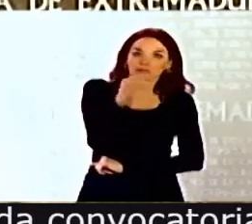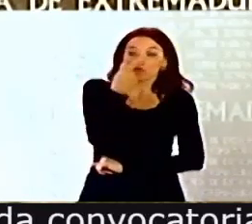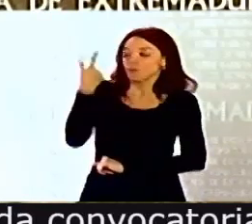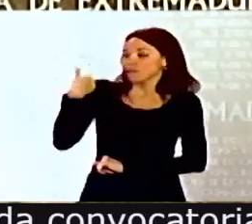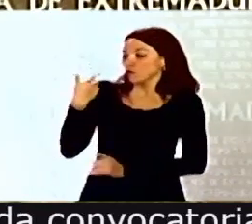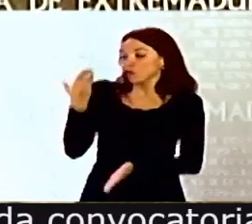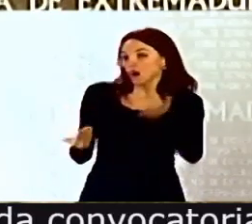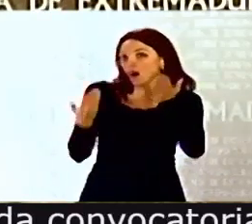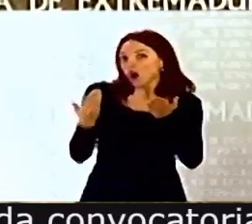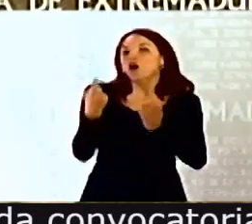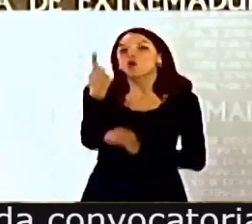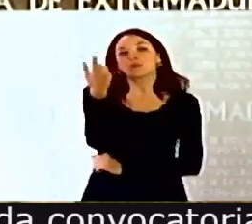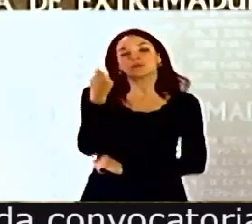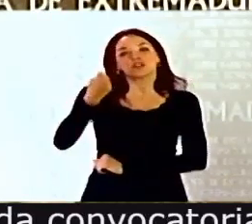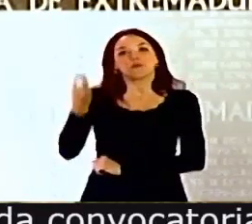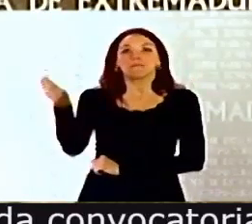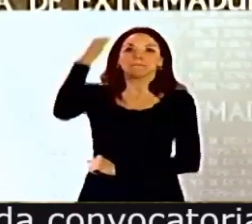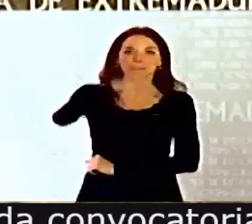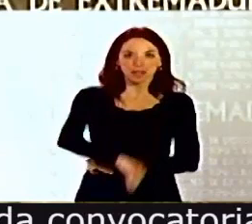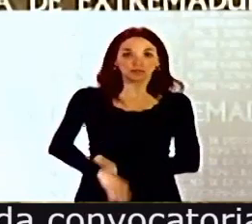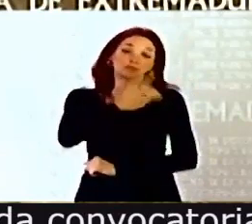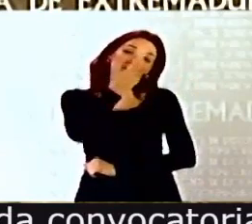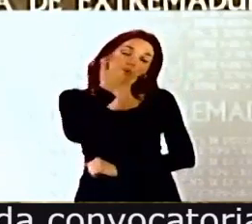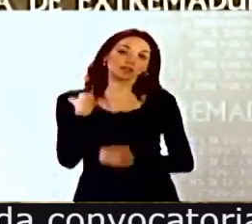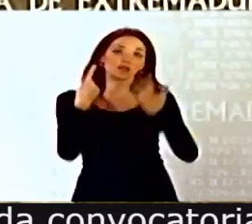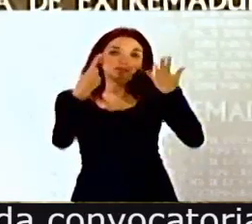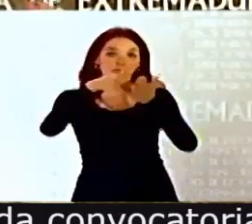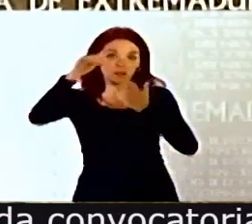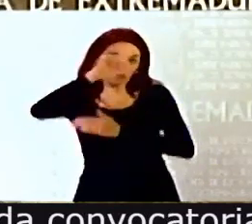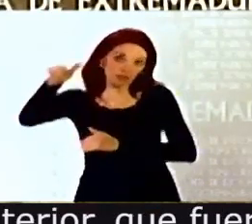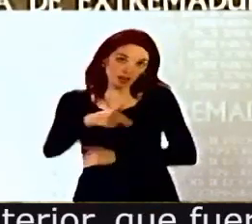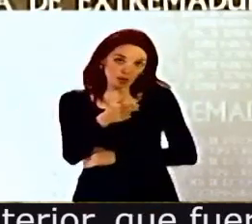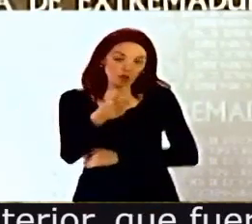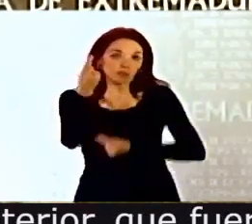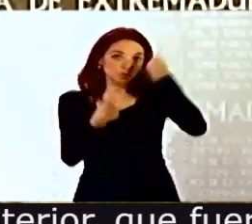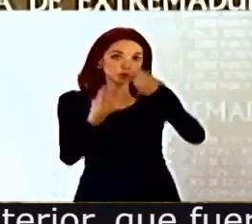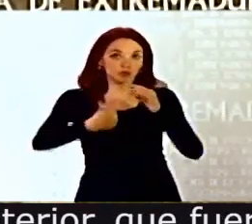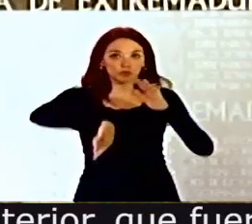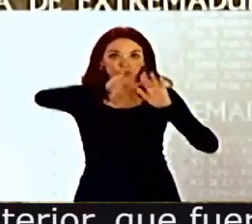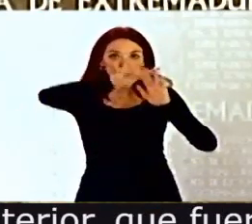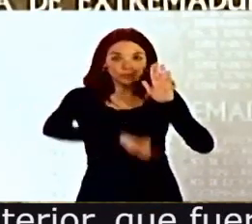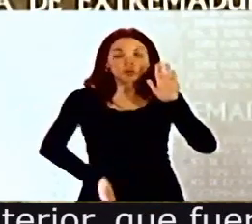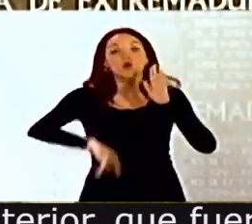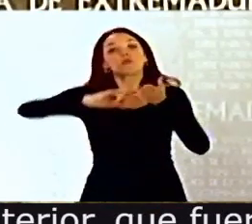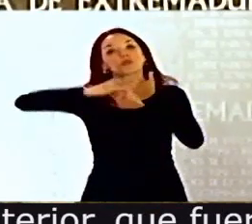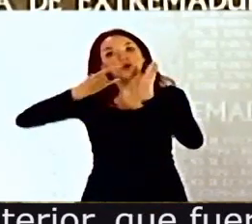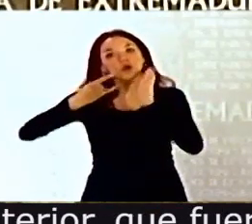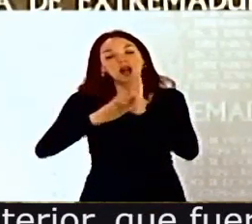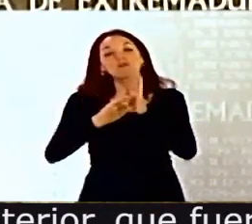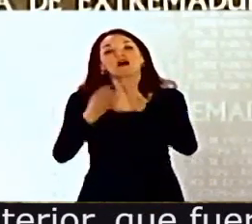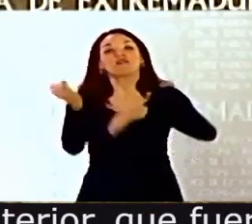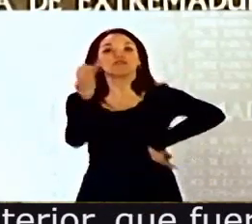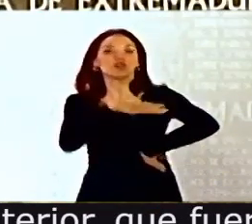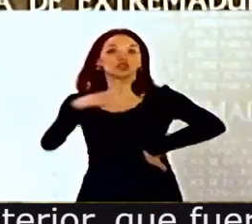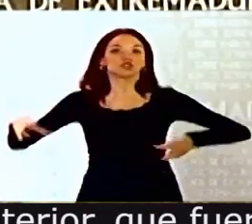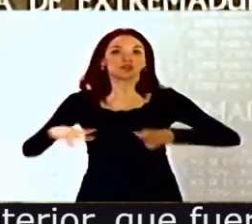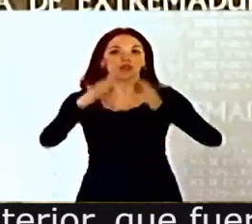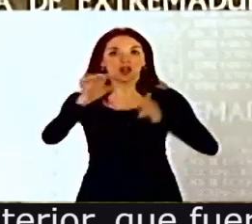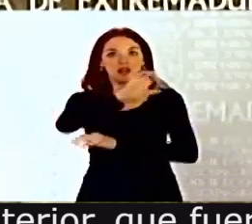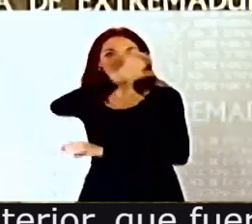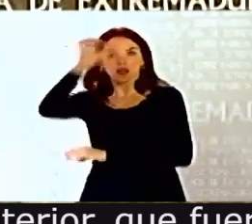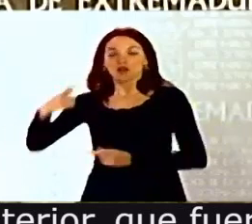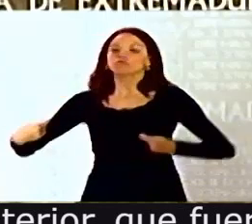anterior, que fueron 6 la dotación presupuestaria. Programa operativo de Fondos Sociales Europeos el que permite